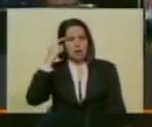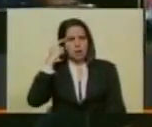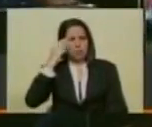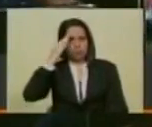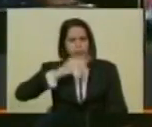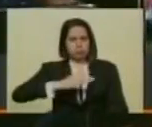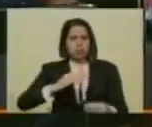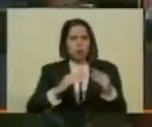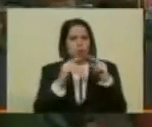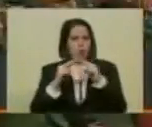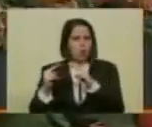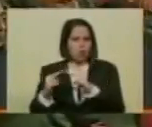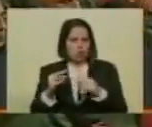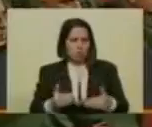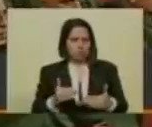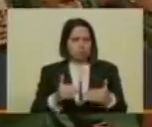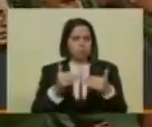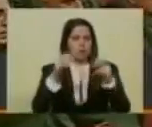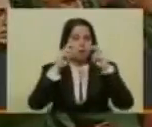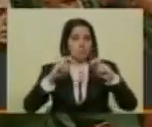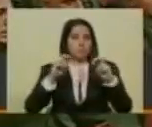investigación.